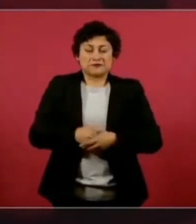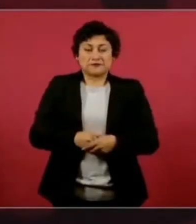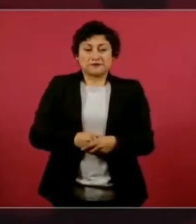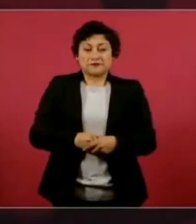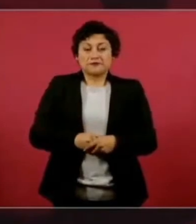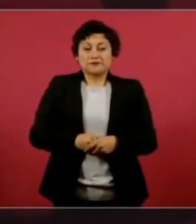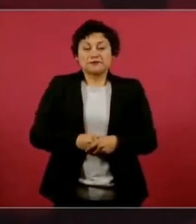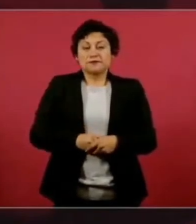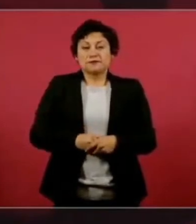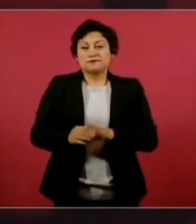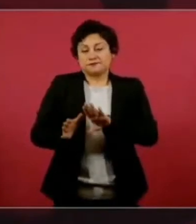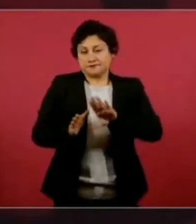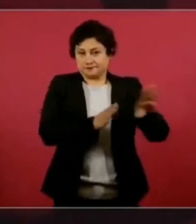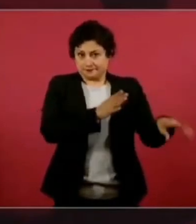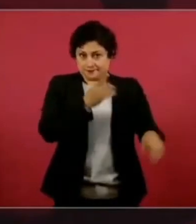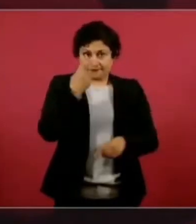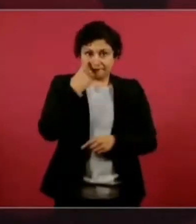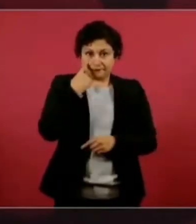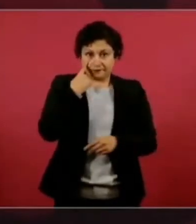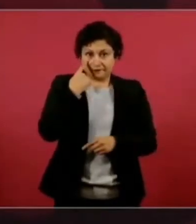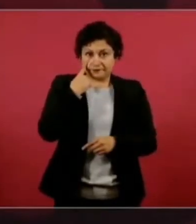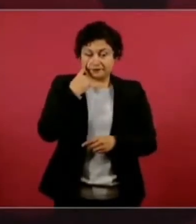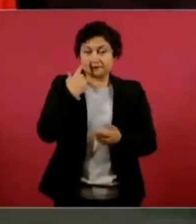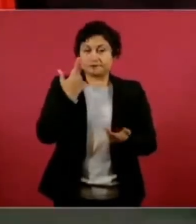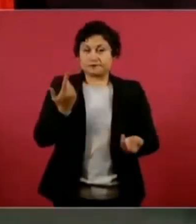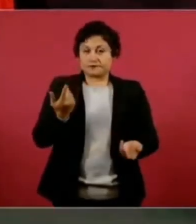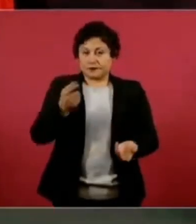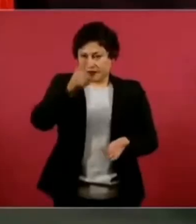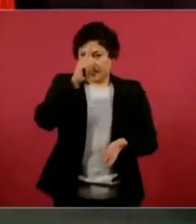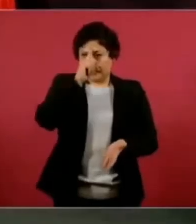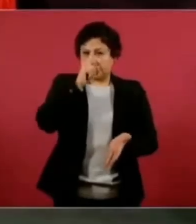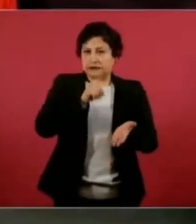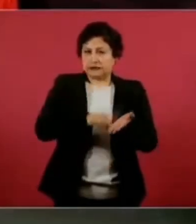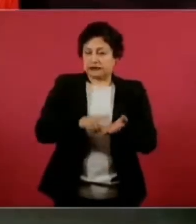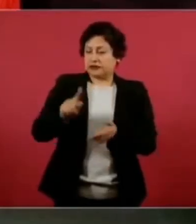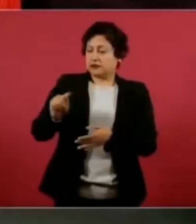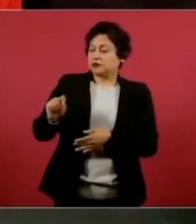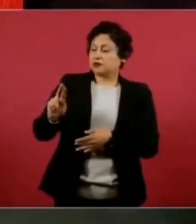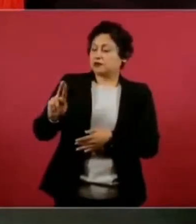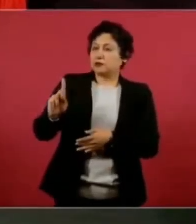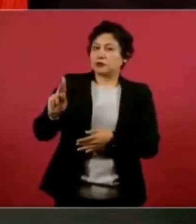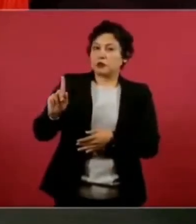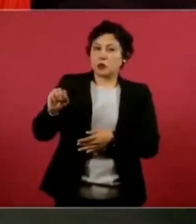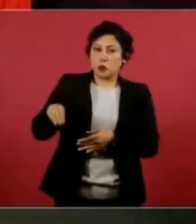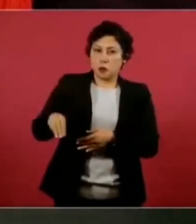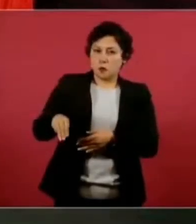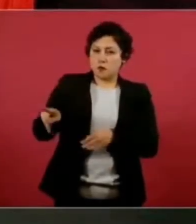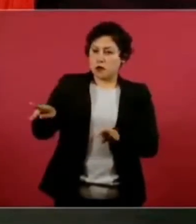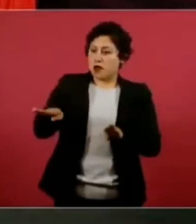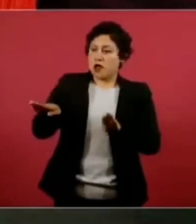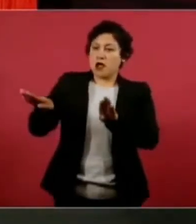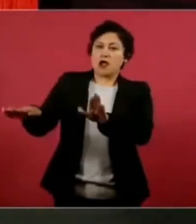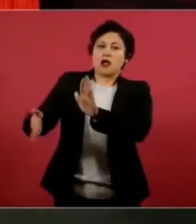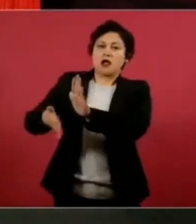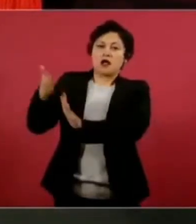si van a terminar el aeropuerto de Tulum en 1 año, 5 meses,